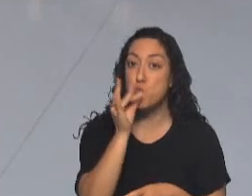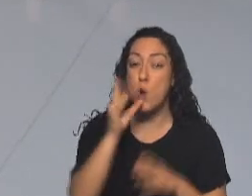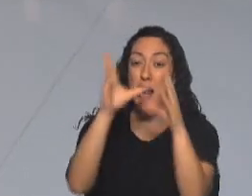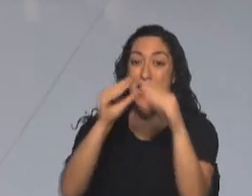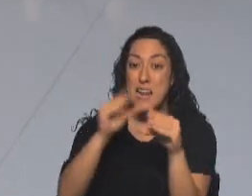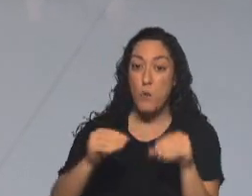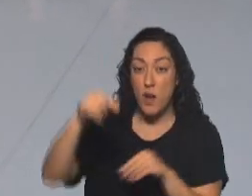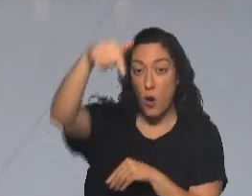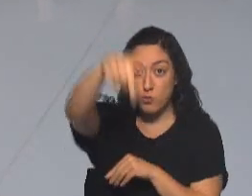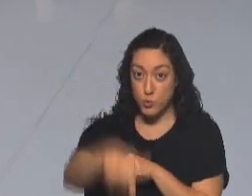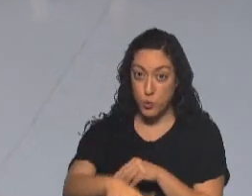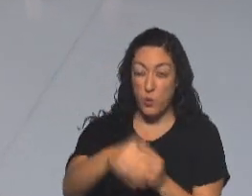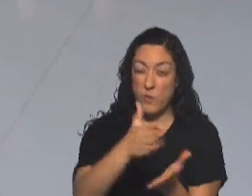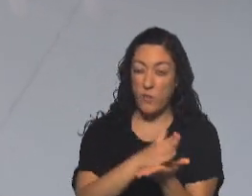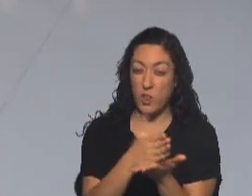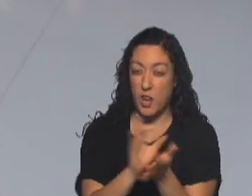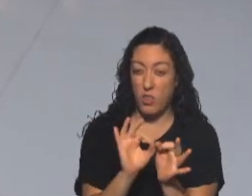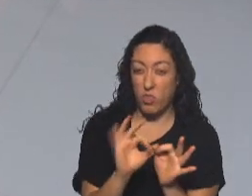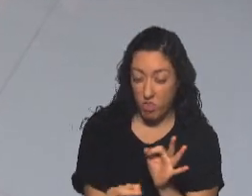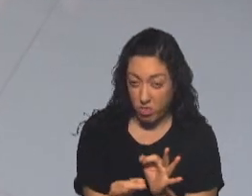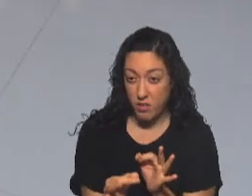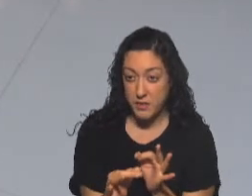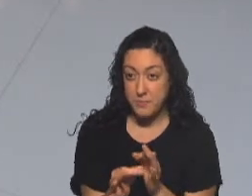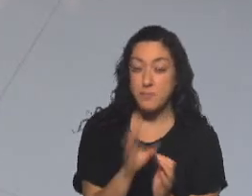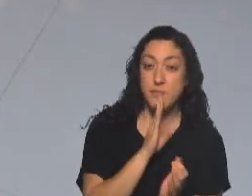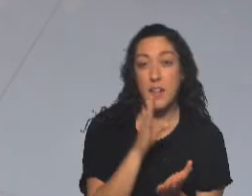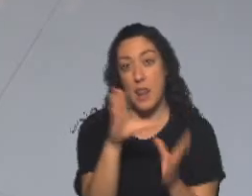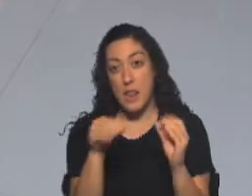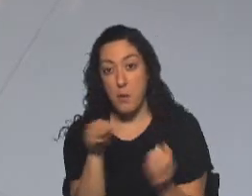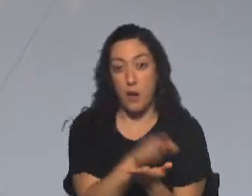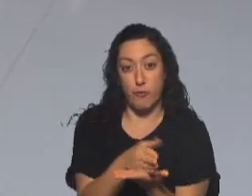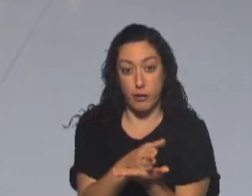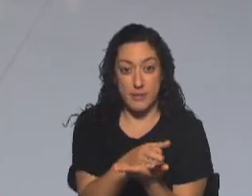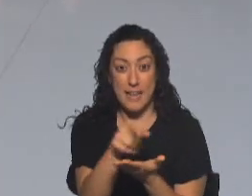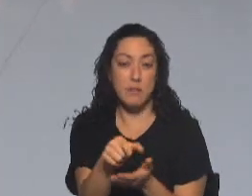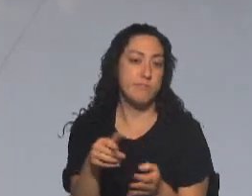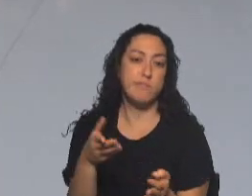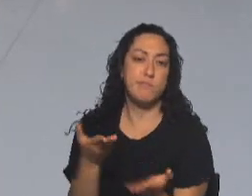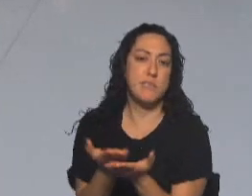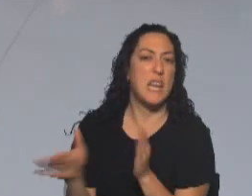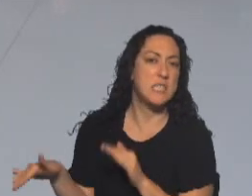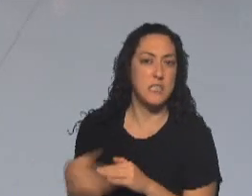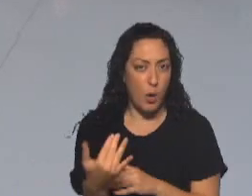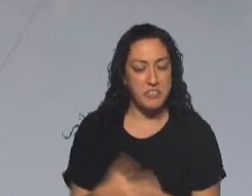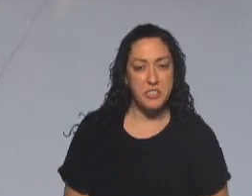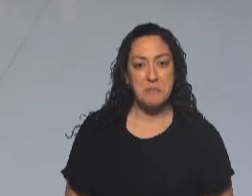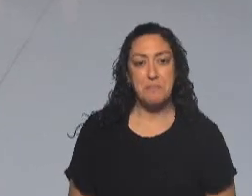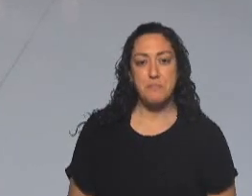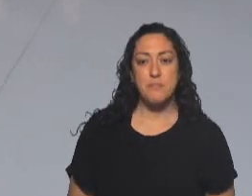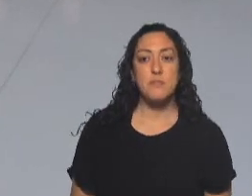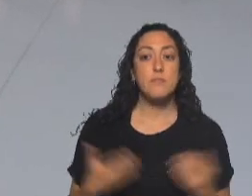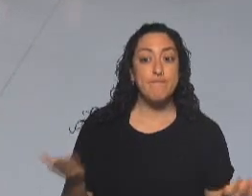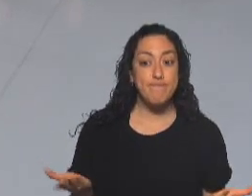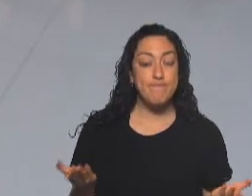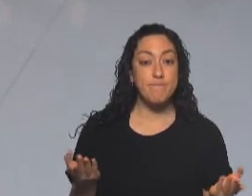Líbano, cercano a la frontera entre el Líbano e Israel. ¿Qué pasó? La Unión Europea cuestionó a Israel por estos